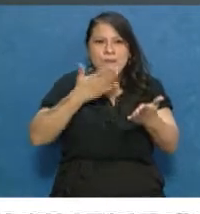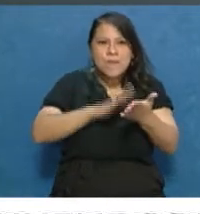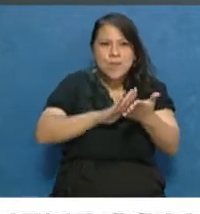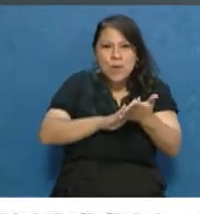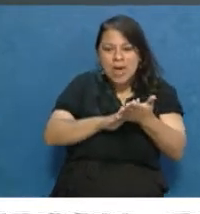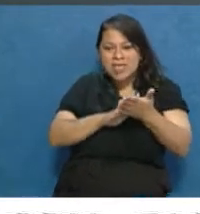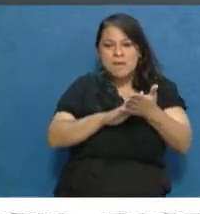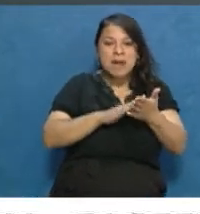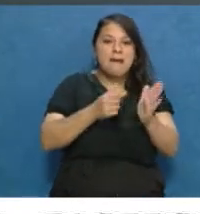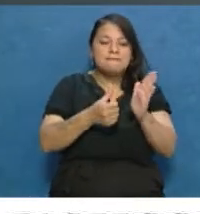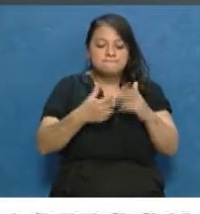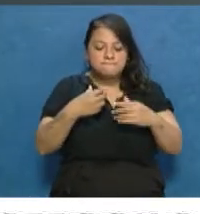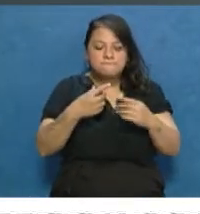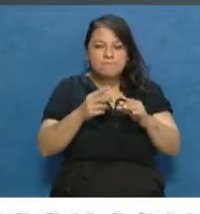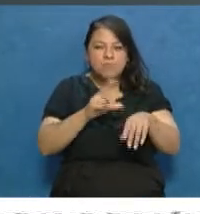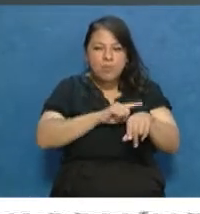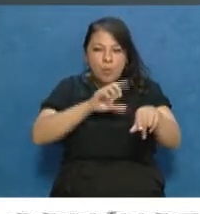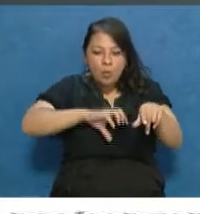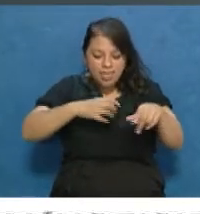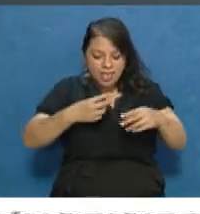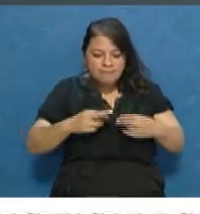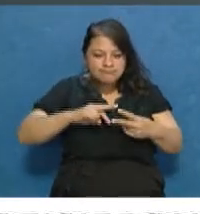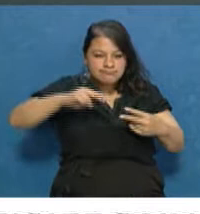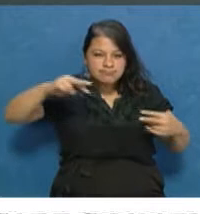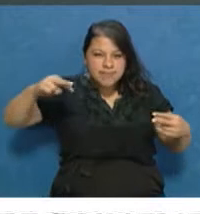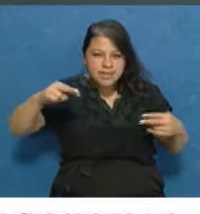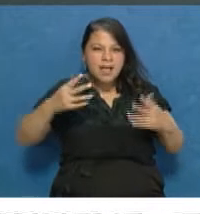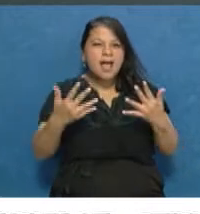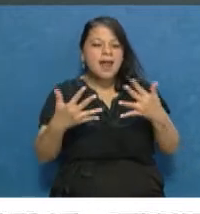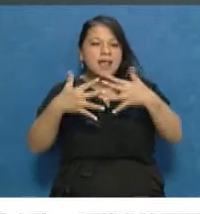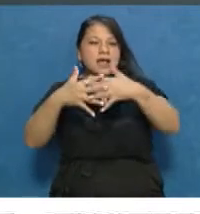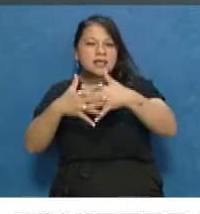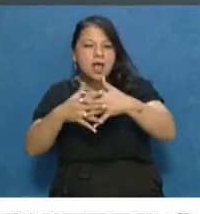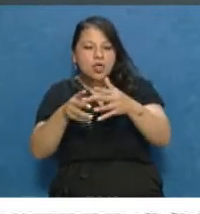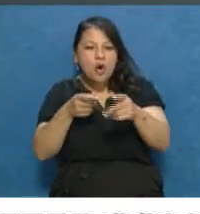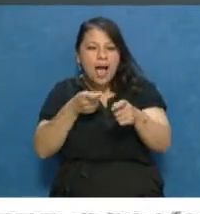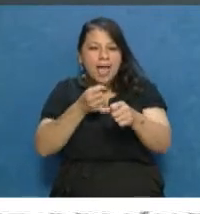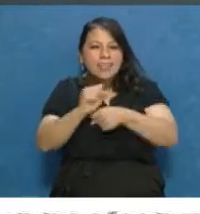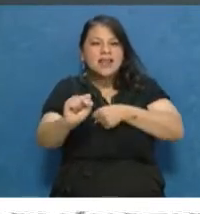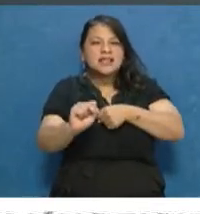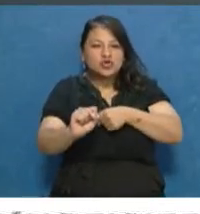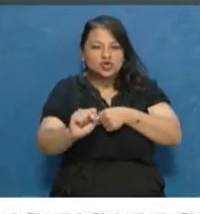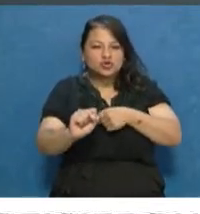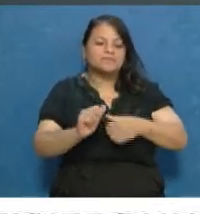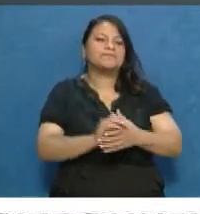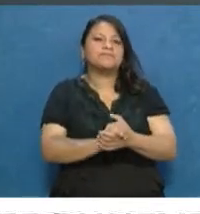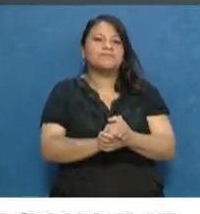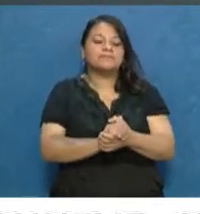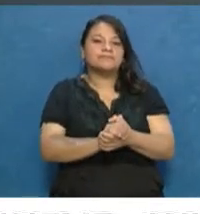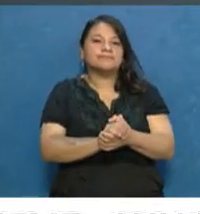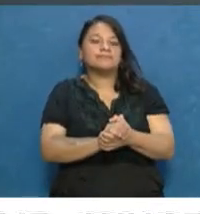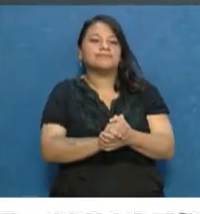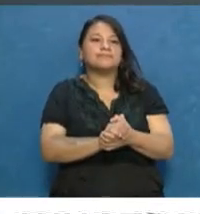de muestras genéticas con respecto a delitos en tiempos menores a los establecidos actualmente. En ese marco es